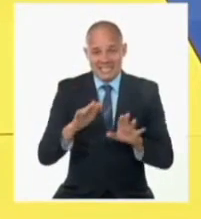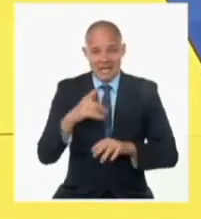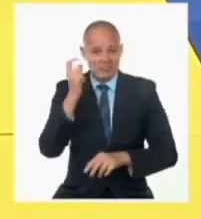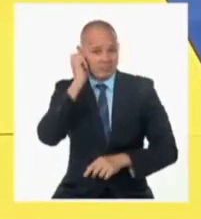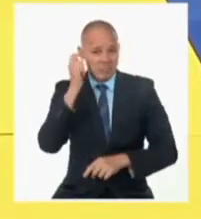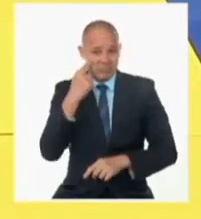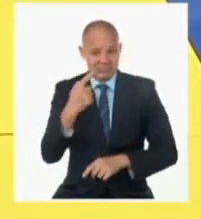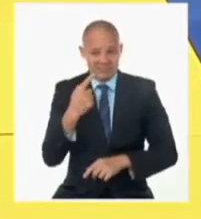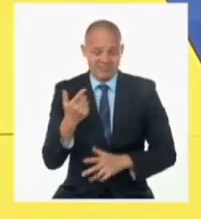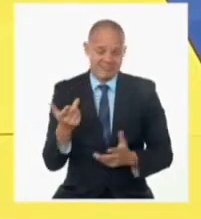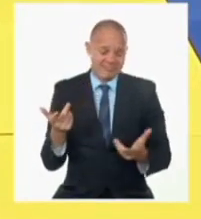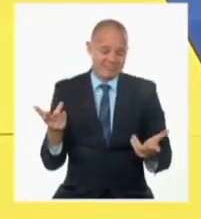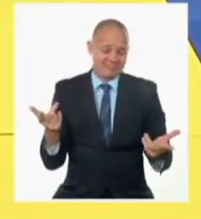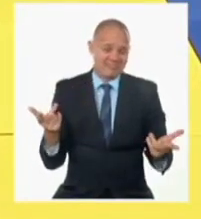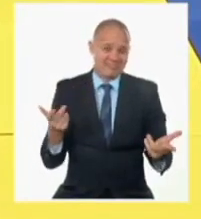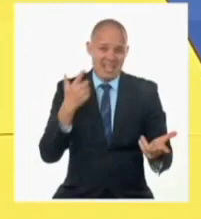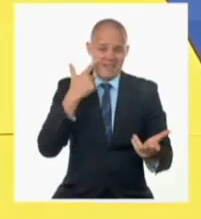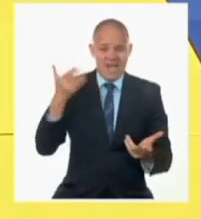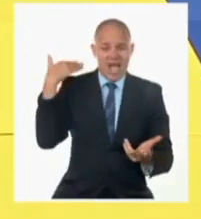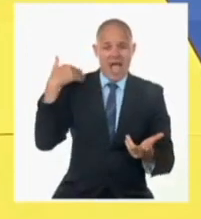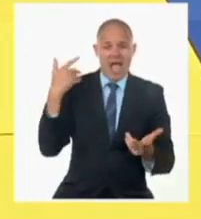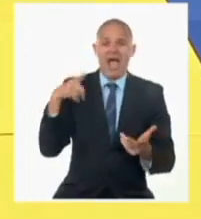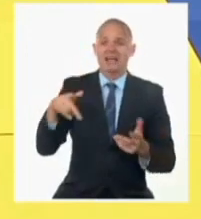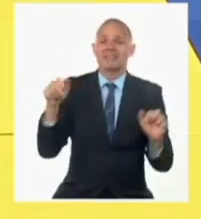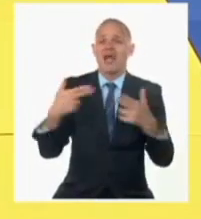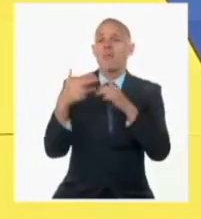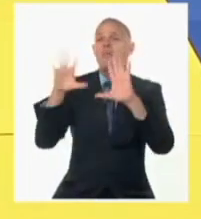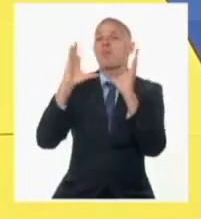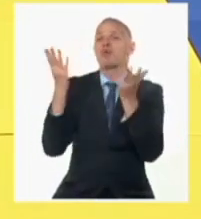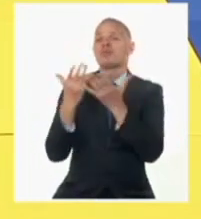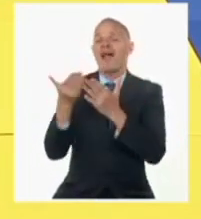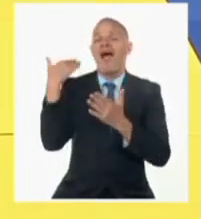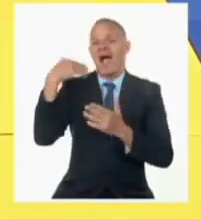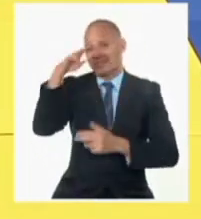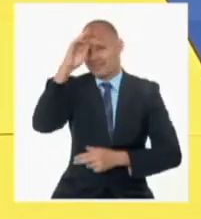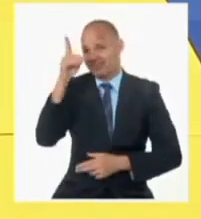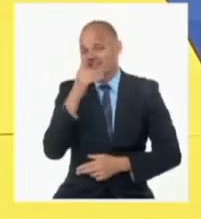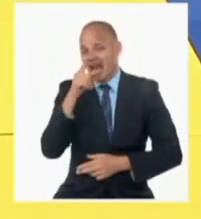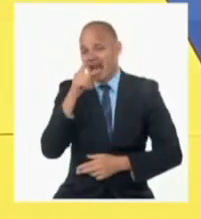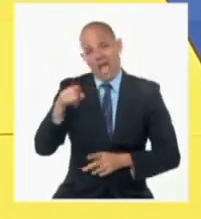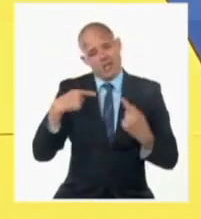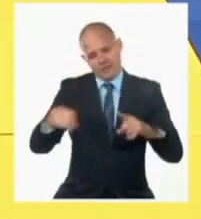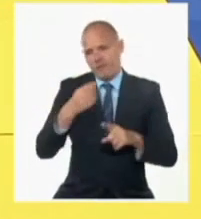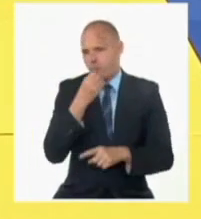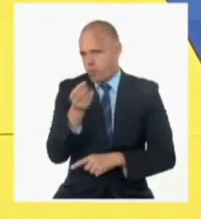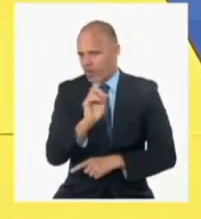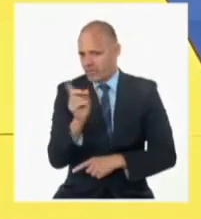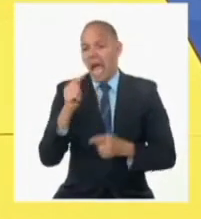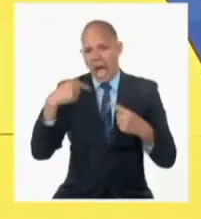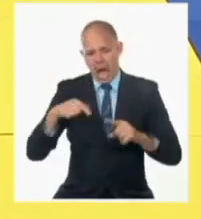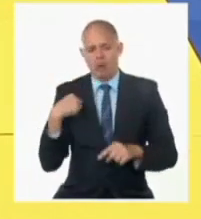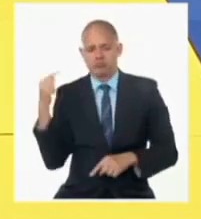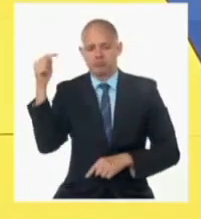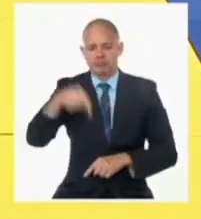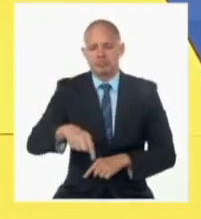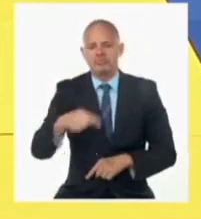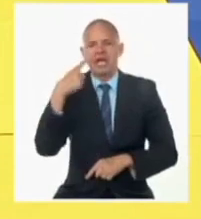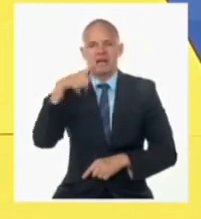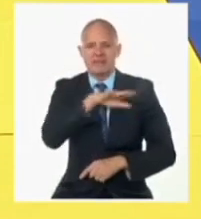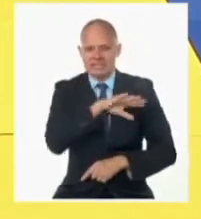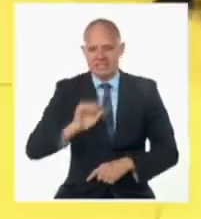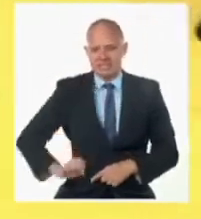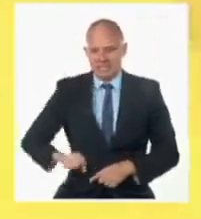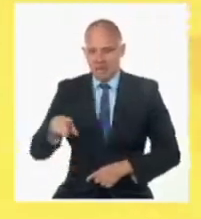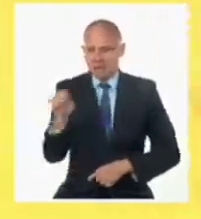cosas después que en el Mundial y en el último abierto en Santo Domingo no pudo presentarse. Pues aquí está su oro en los Juegos Centroamericanos y del